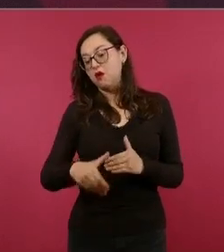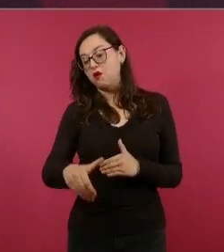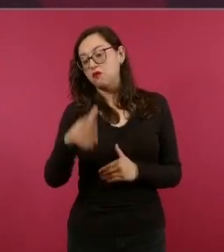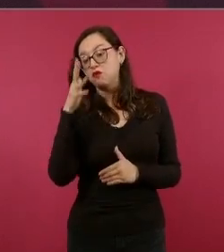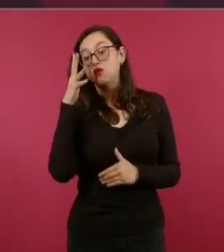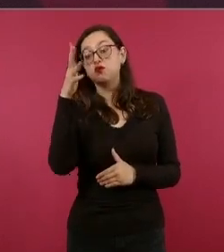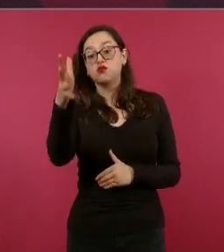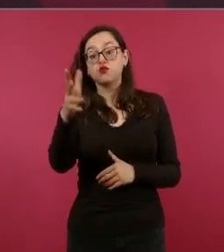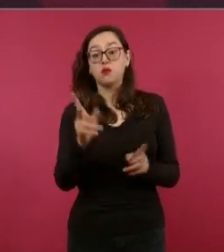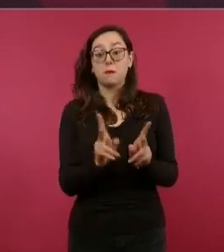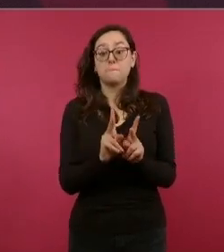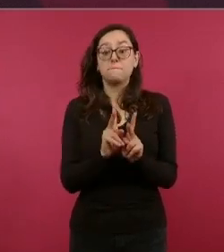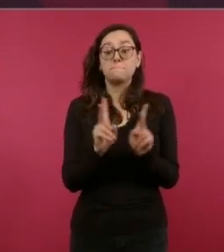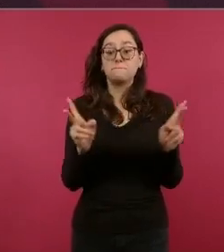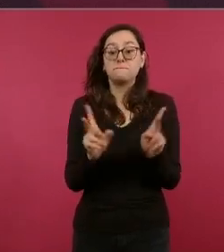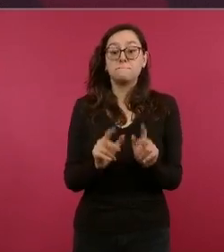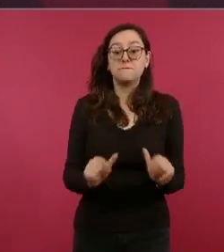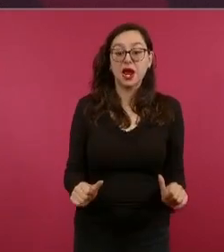nosotros vamos a estar